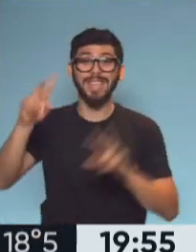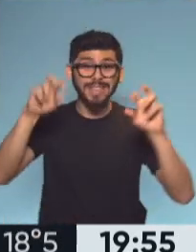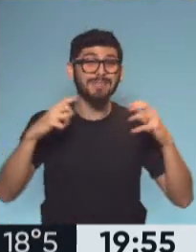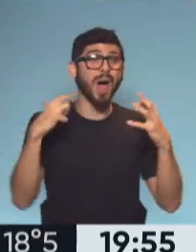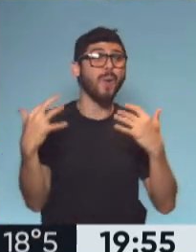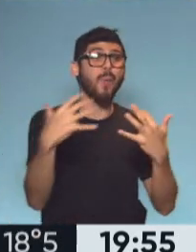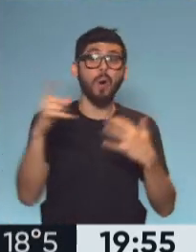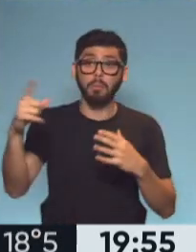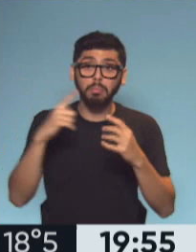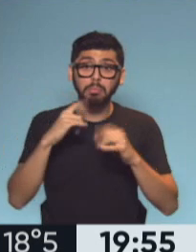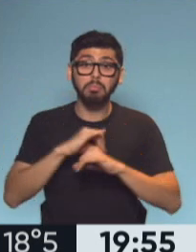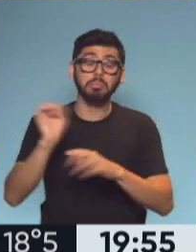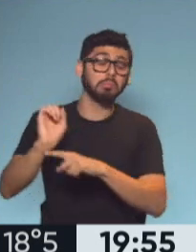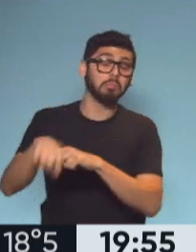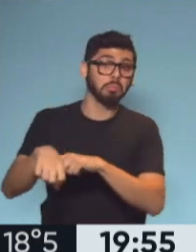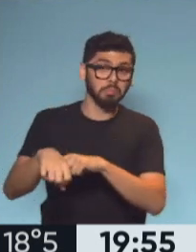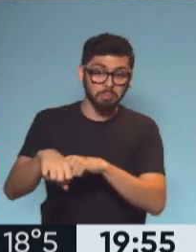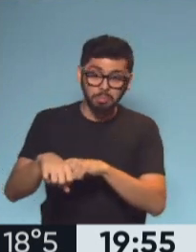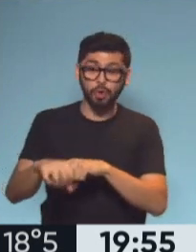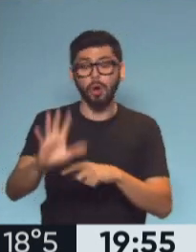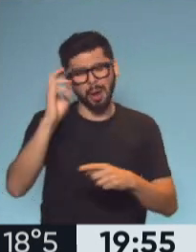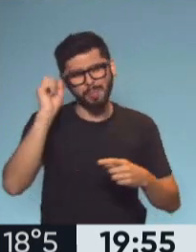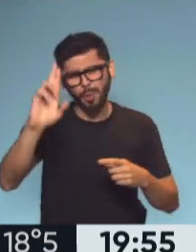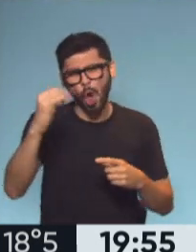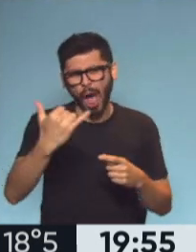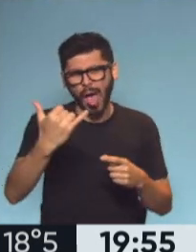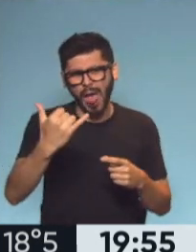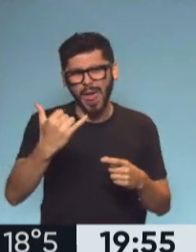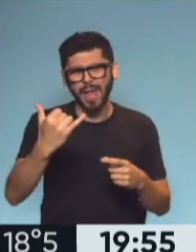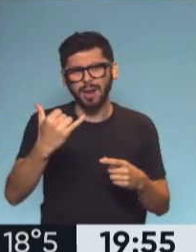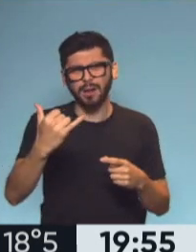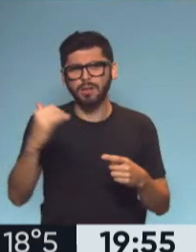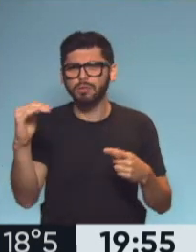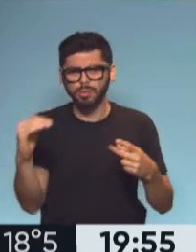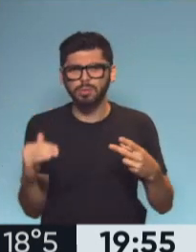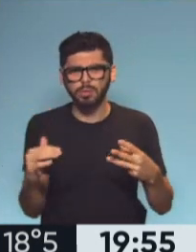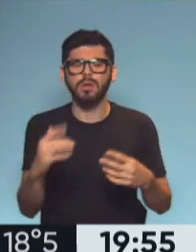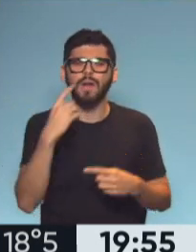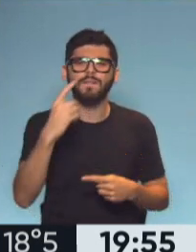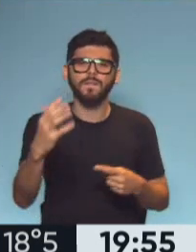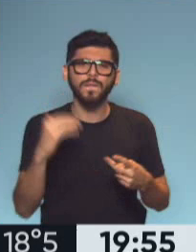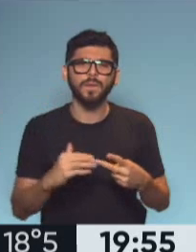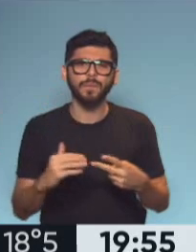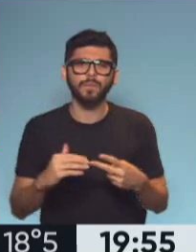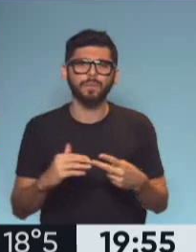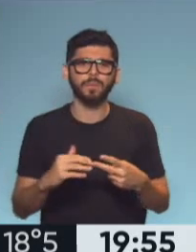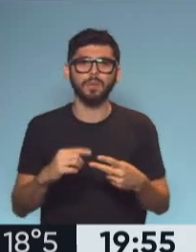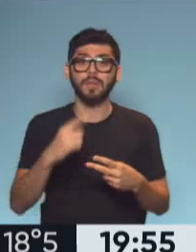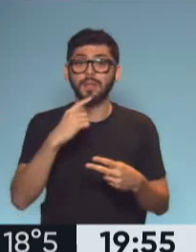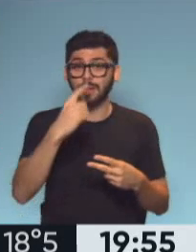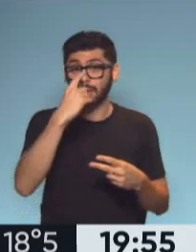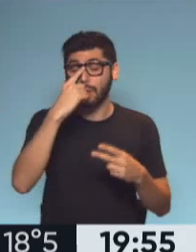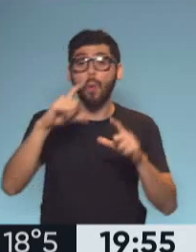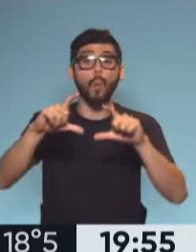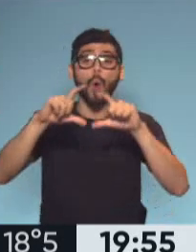de la ventilación. Doctor Perrones, hay cosas hay peores. Una lista. Hay cosas peores. Temas. Sí. A ver, entremos en temas. Desaconsejaron el uso